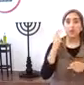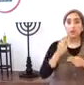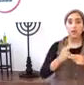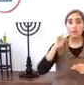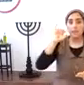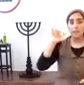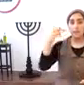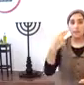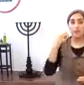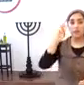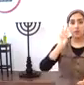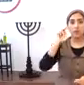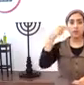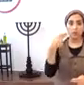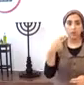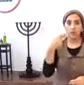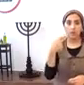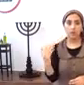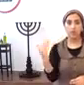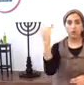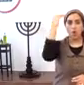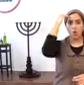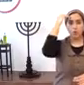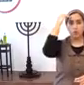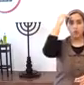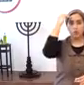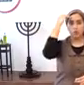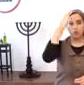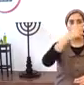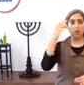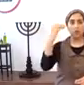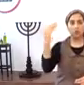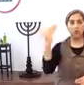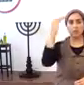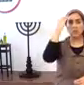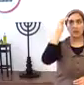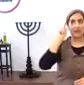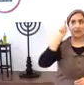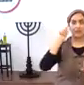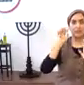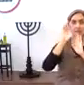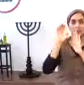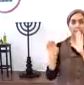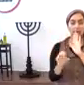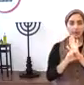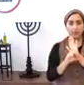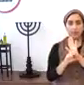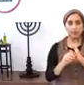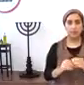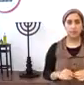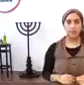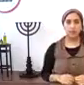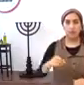que el nombre de Yahweh fuera conocido y que fueran conocidos sus mandamientos.